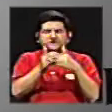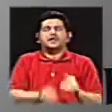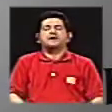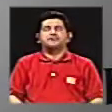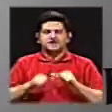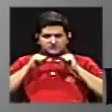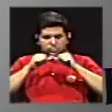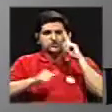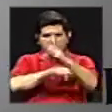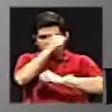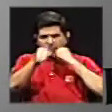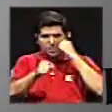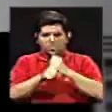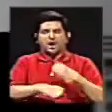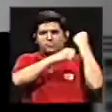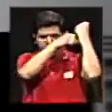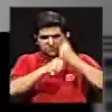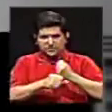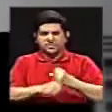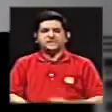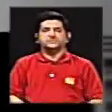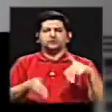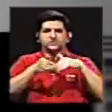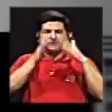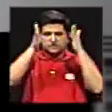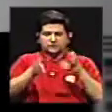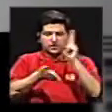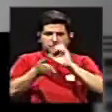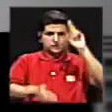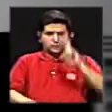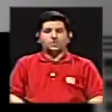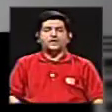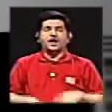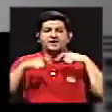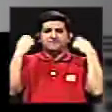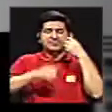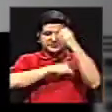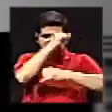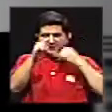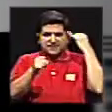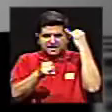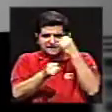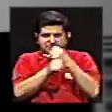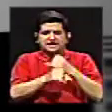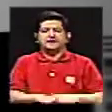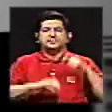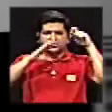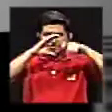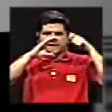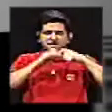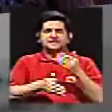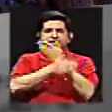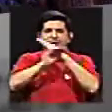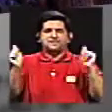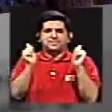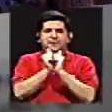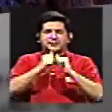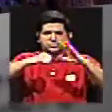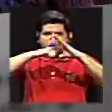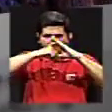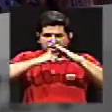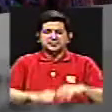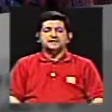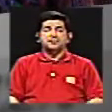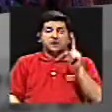de Costa Rica, y el Festival Internacional de Cine Paz con la Tierra fue una semana para recordar. Además, el Rey